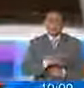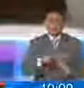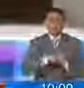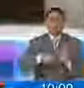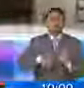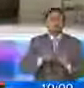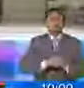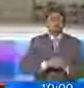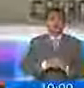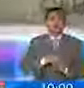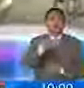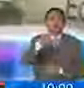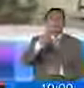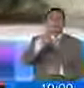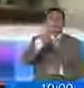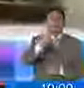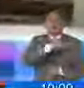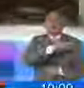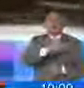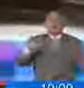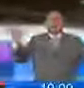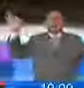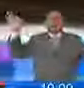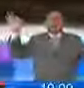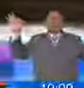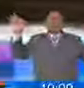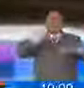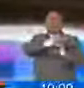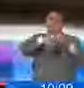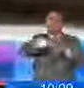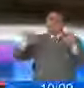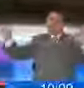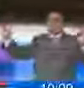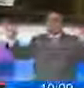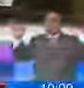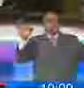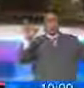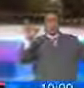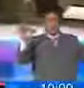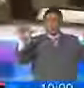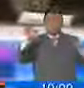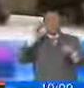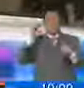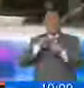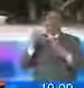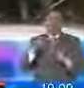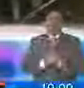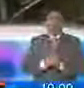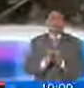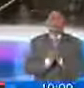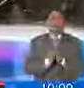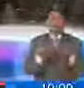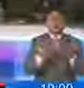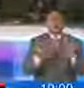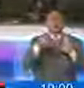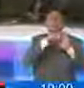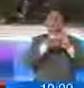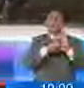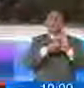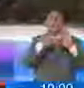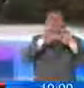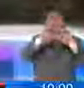Reyes y Magali Orellana exhibían un cartel por todo el plenario con un mensaje en el que exigían la lista de Odebrecht y un